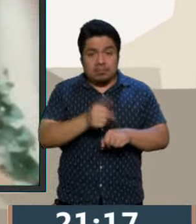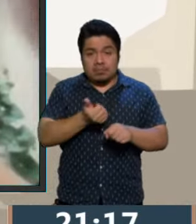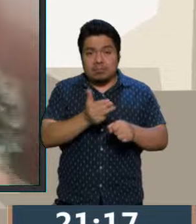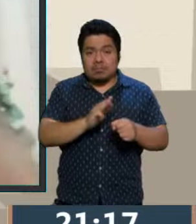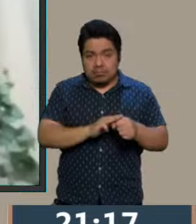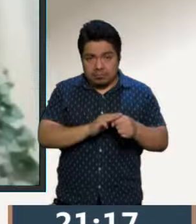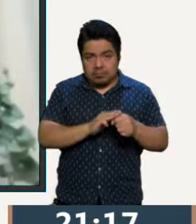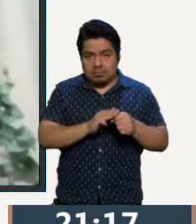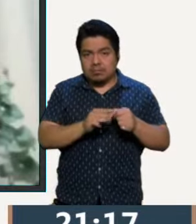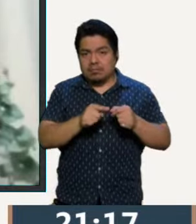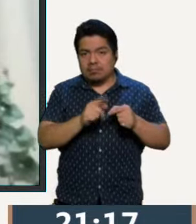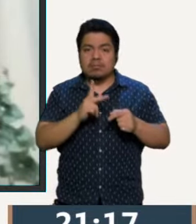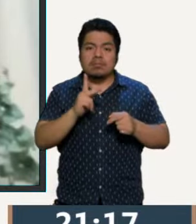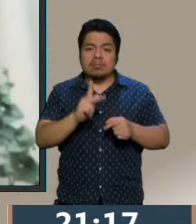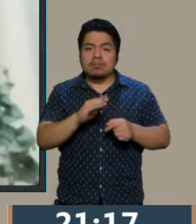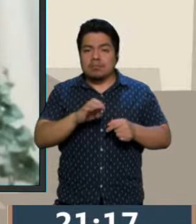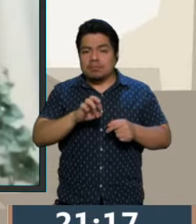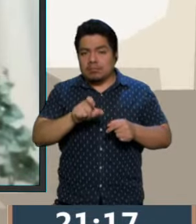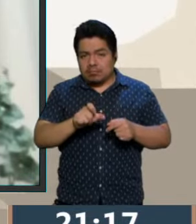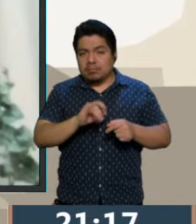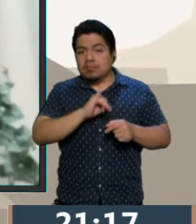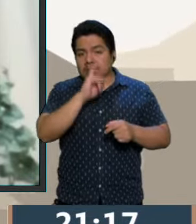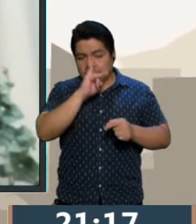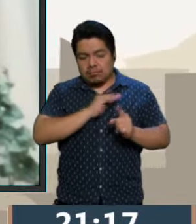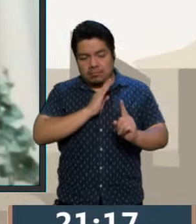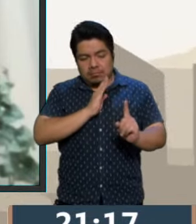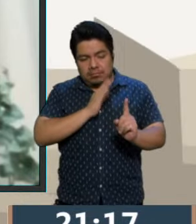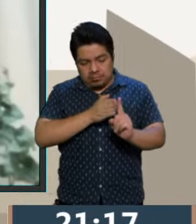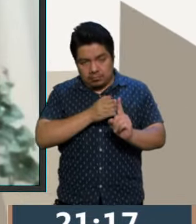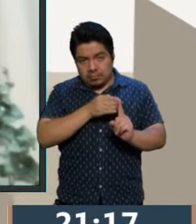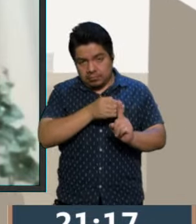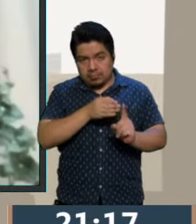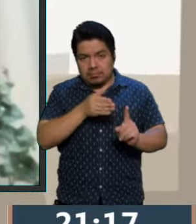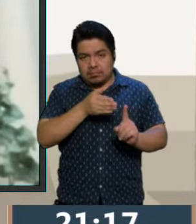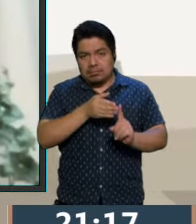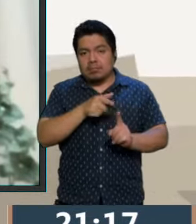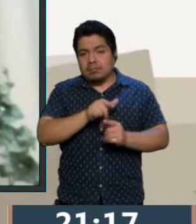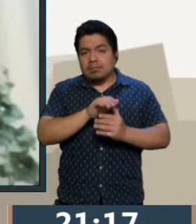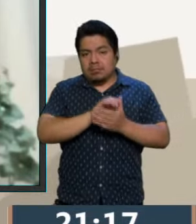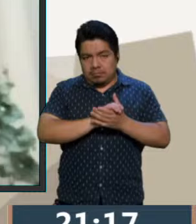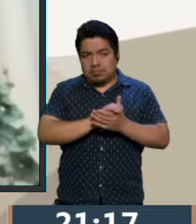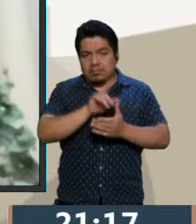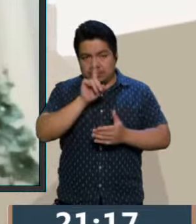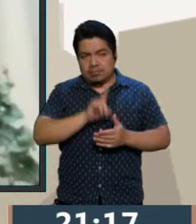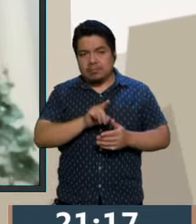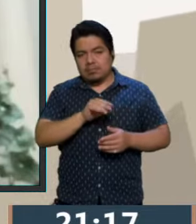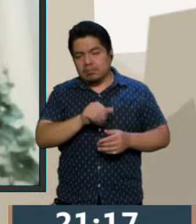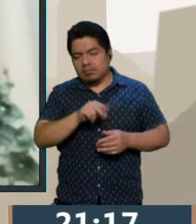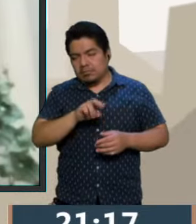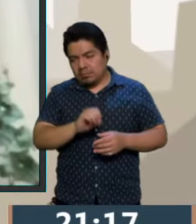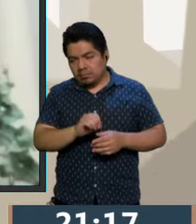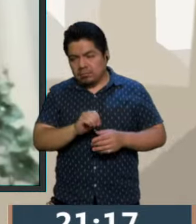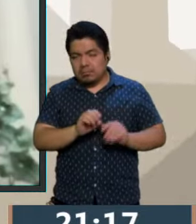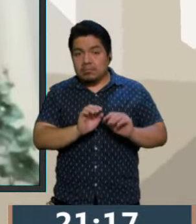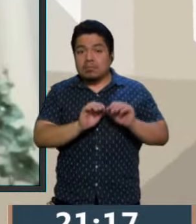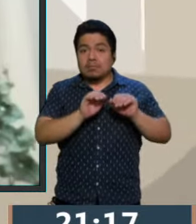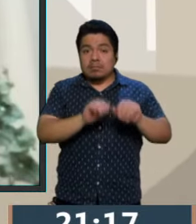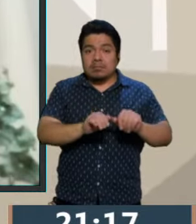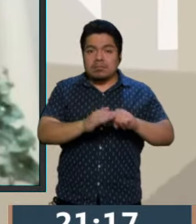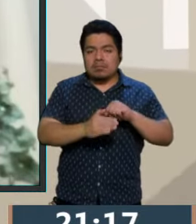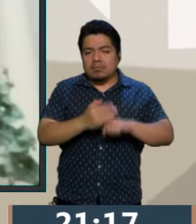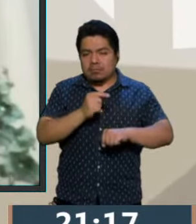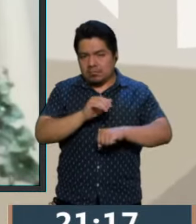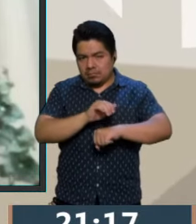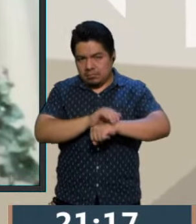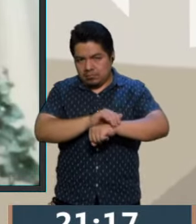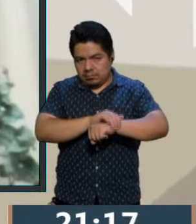Petróleos Mexicanos, el jefe directo de el esposo de María Amparo Casar. Lo contrata por amiguismo,